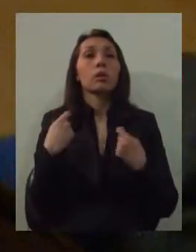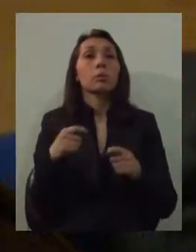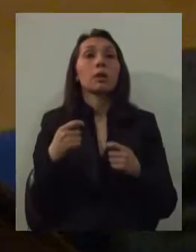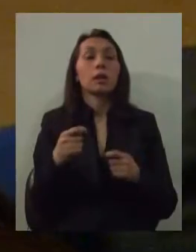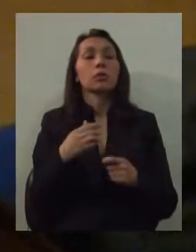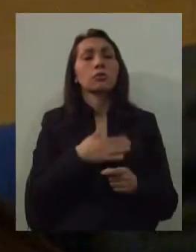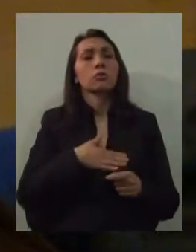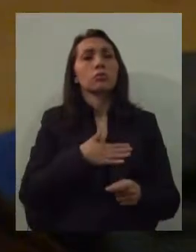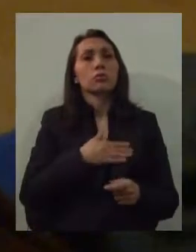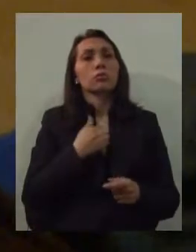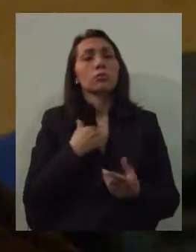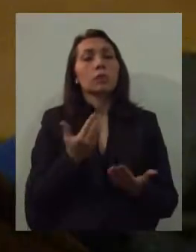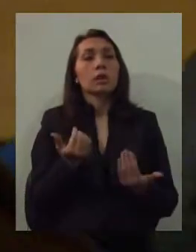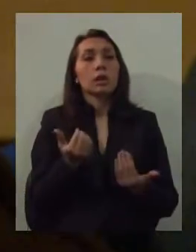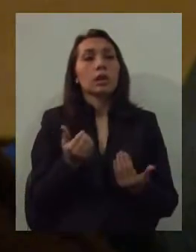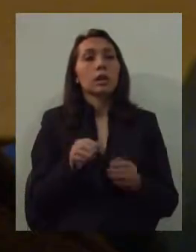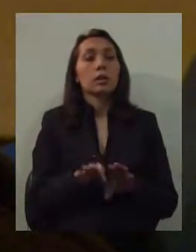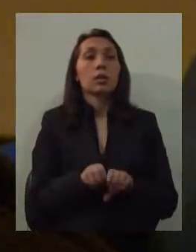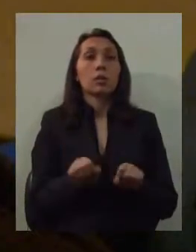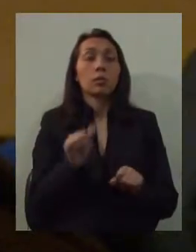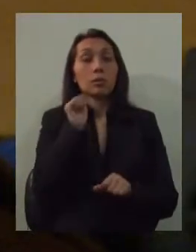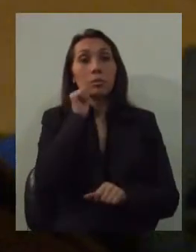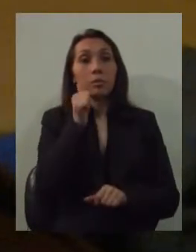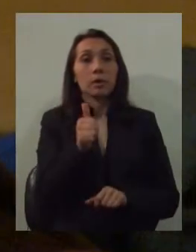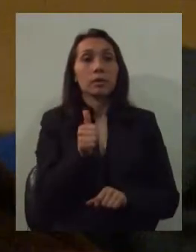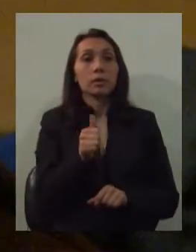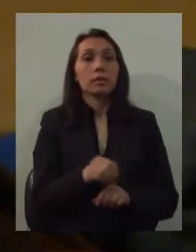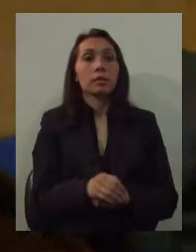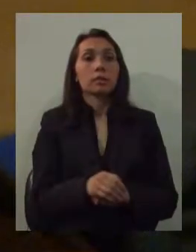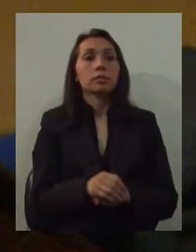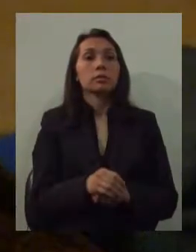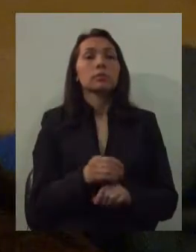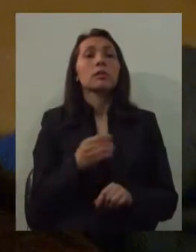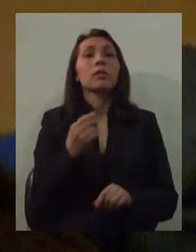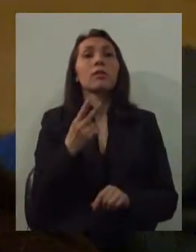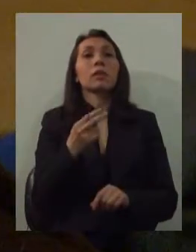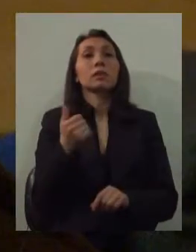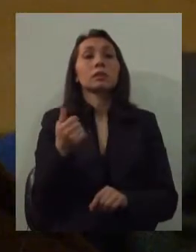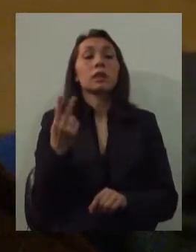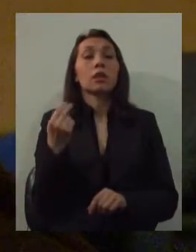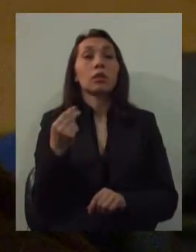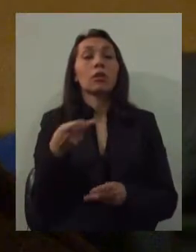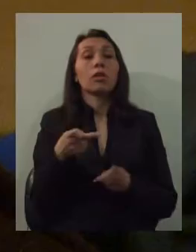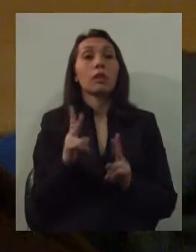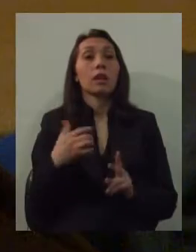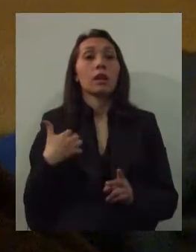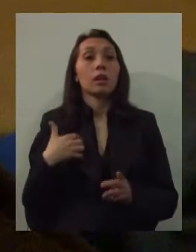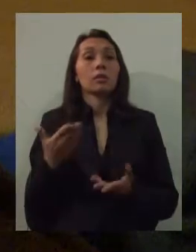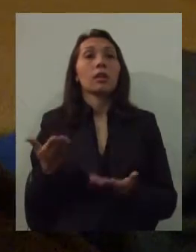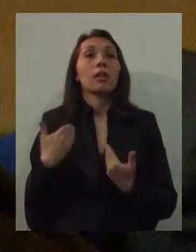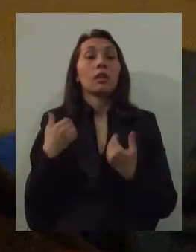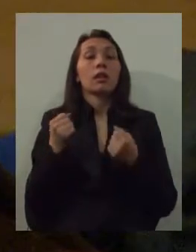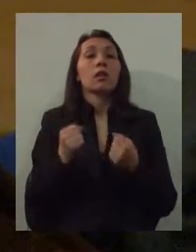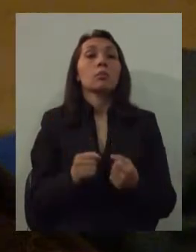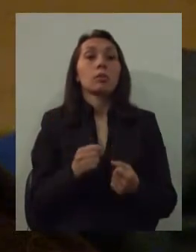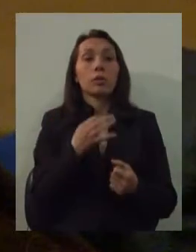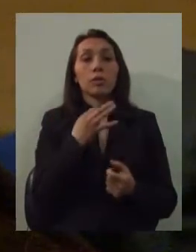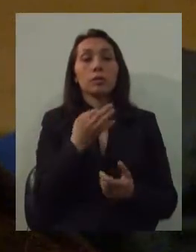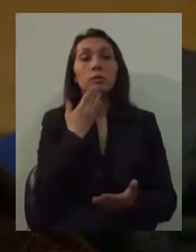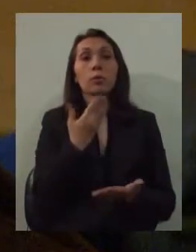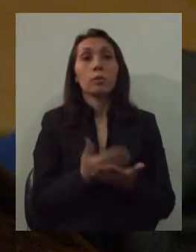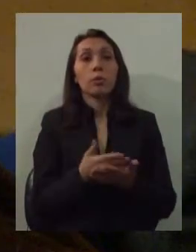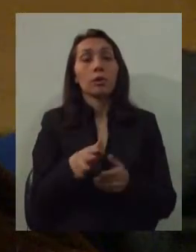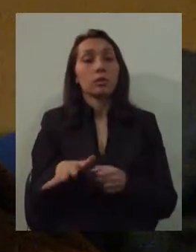que aspiramos poder consensuar mañana, ¿sí? Ahí el 2612 del derecho argentino nos da la posibilidad, dice, cuando